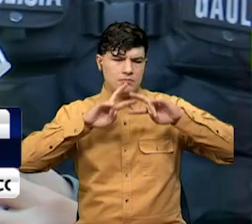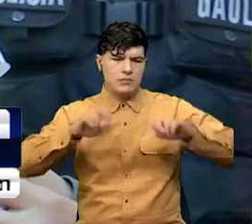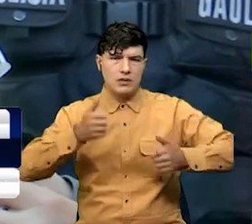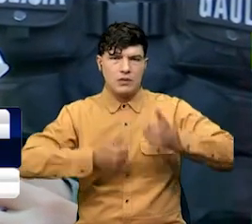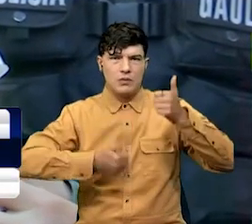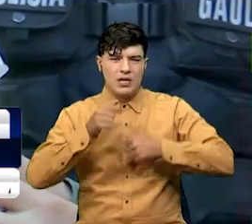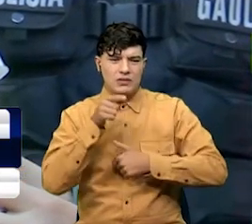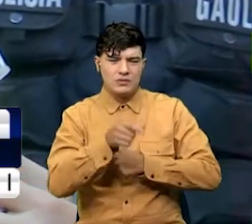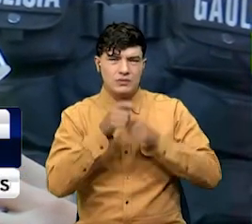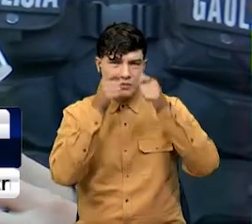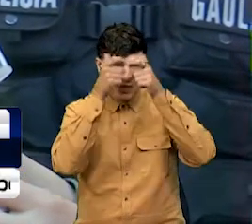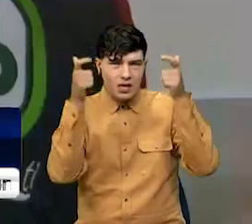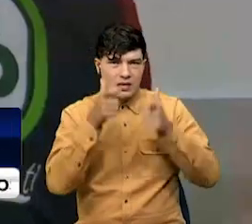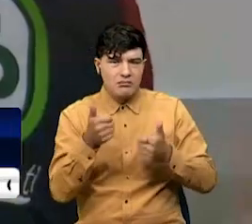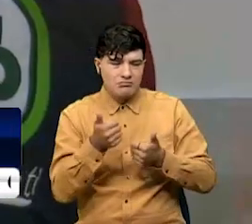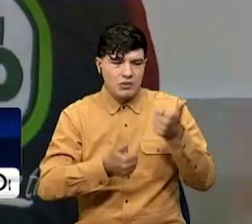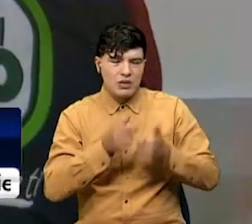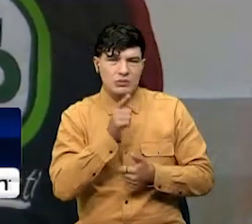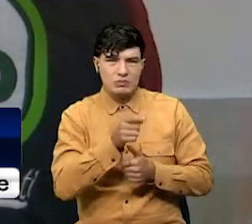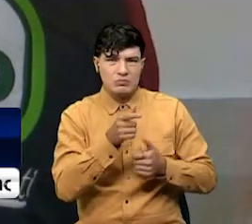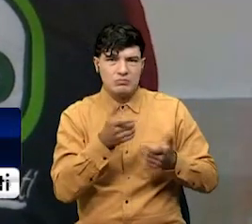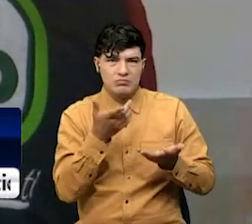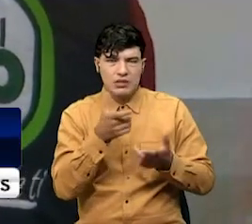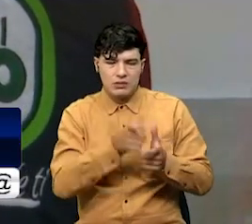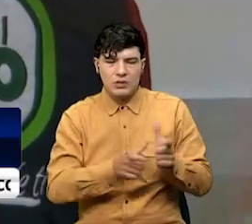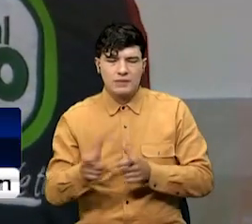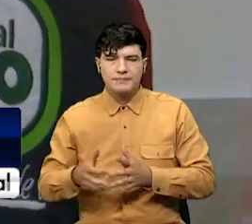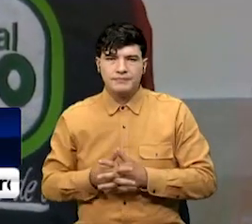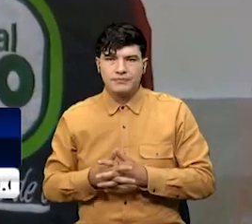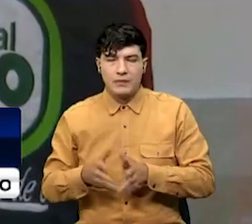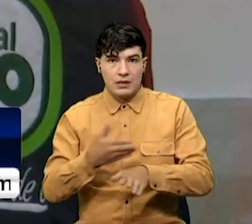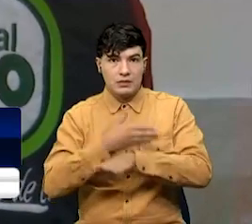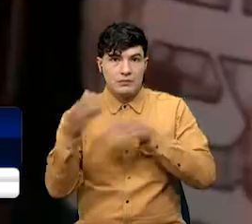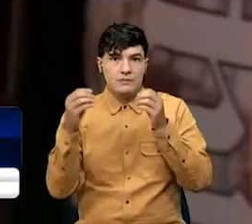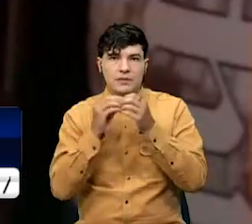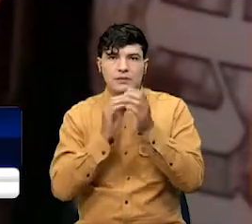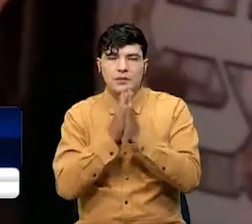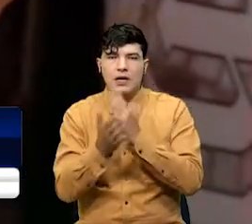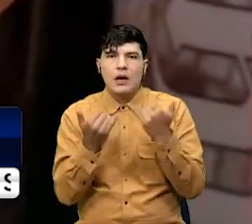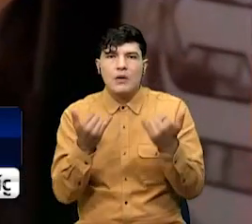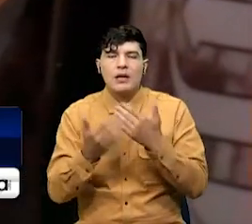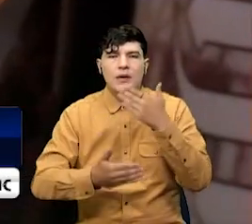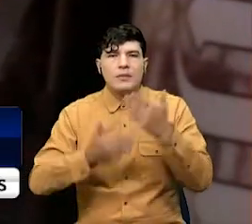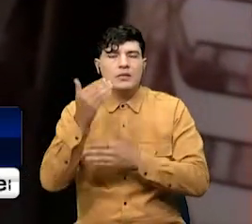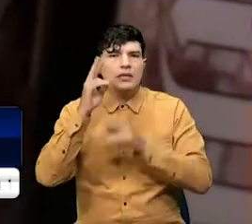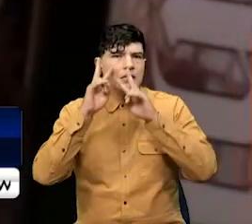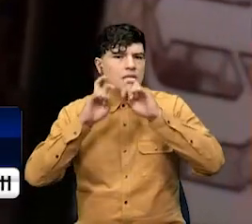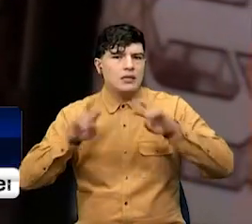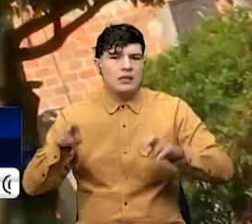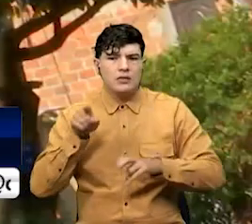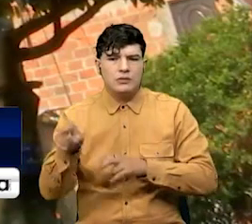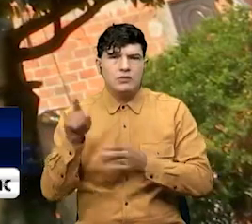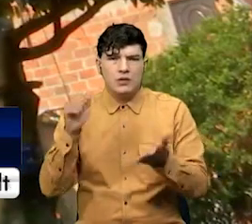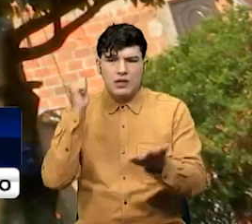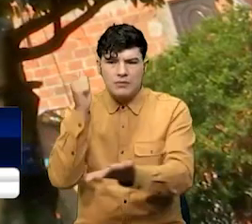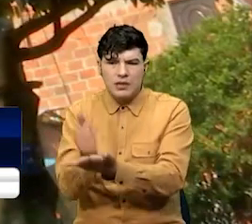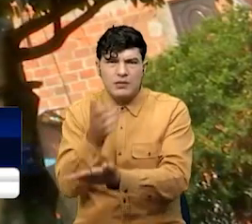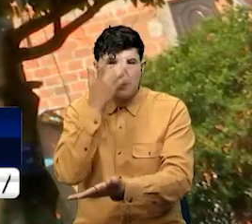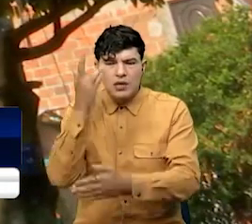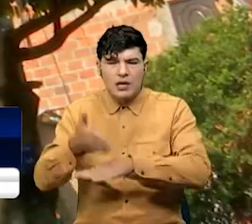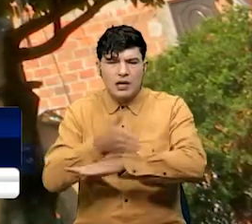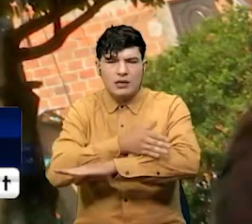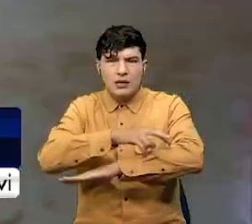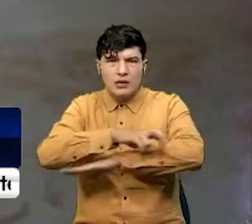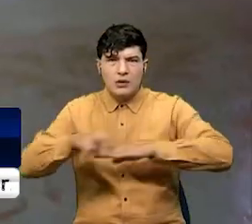nacionalidad de estos victimarios el comandante de la policía aseguró que investigan si la muerte pudo tratarse por el hurto de un dinero